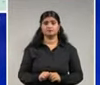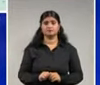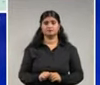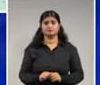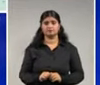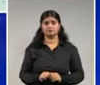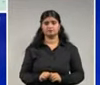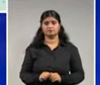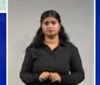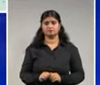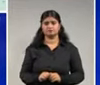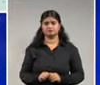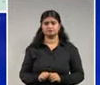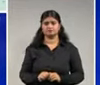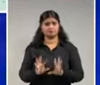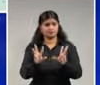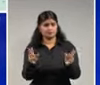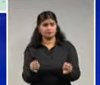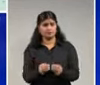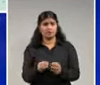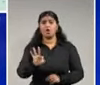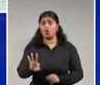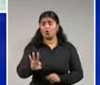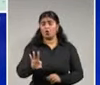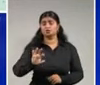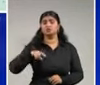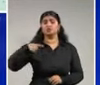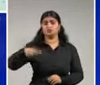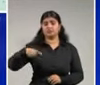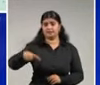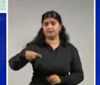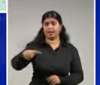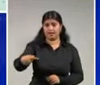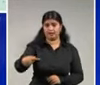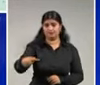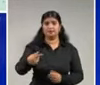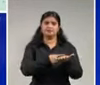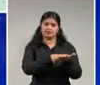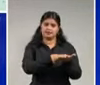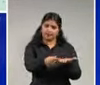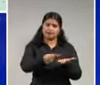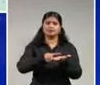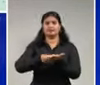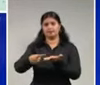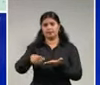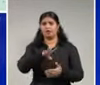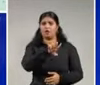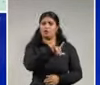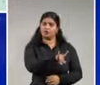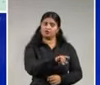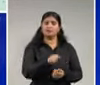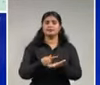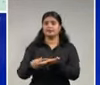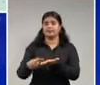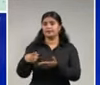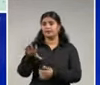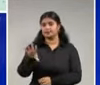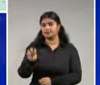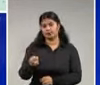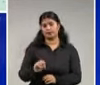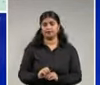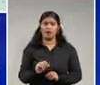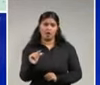anterior, promediando 8 casos diarios en ambas semanas. Como ven, hay una reducción muy